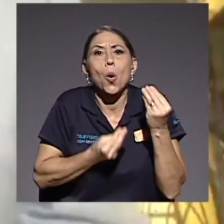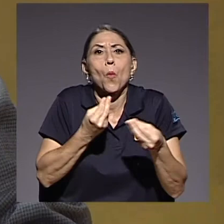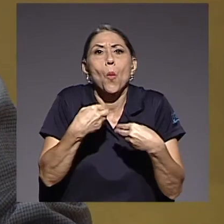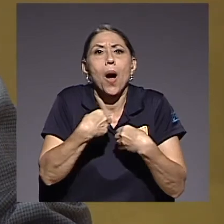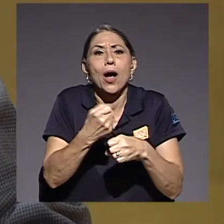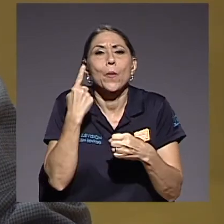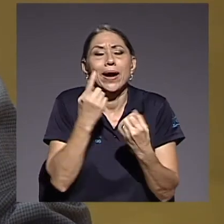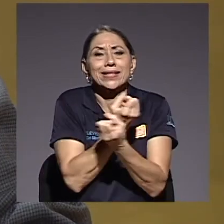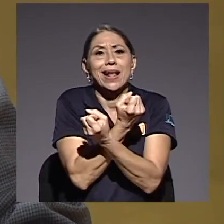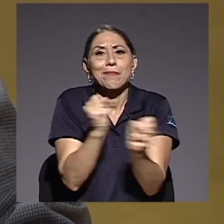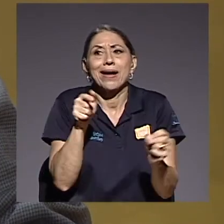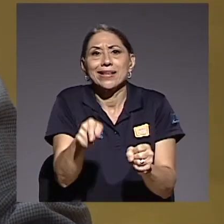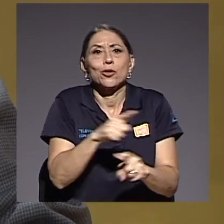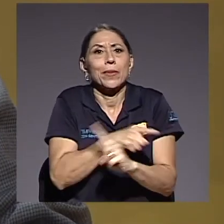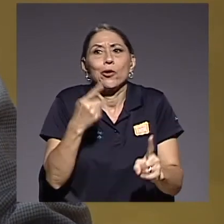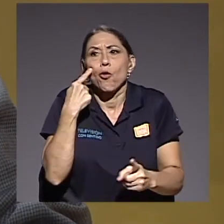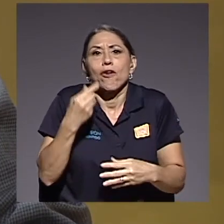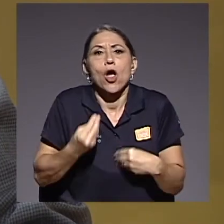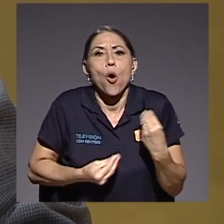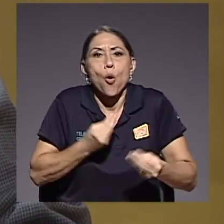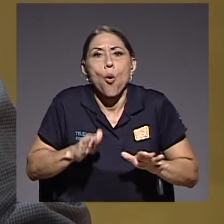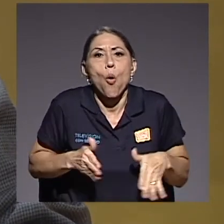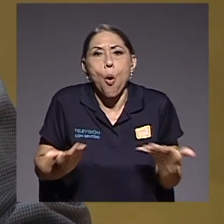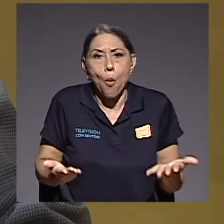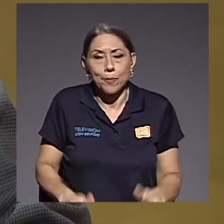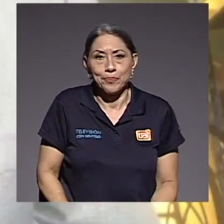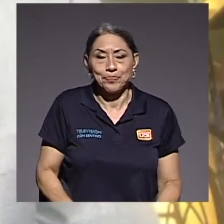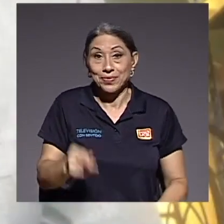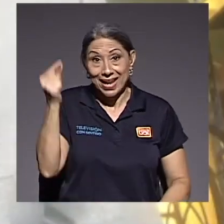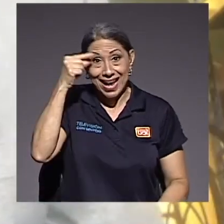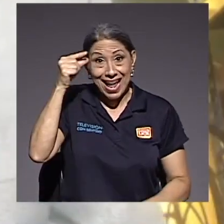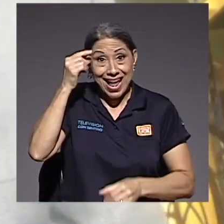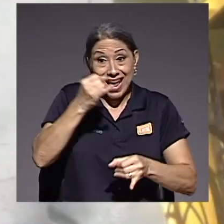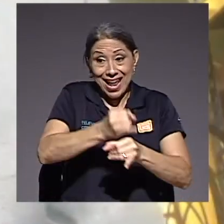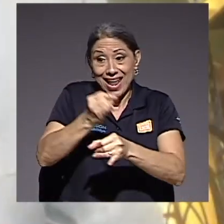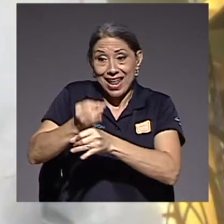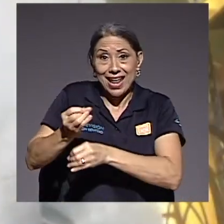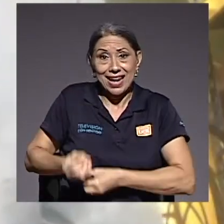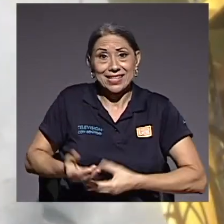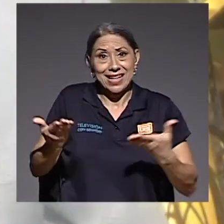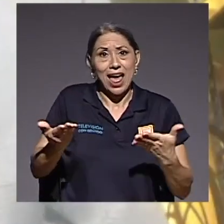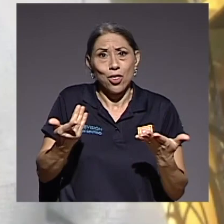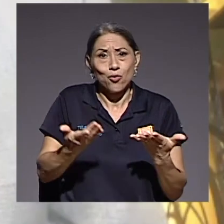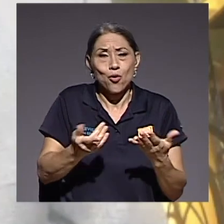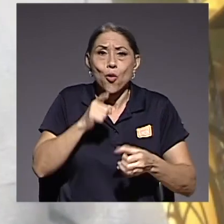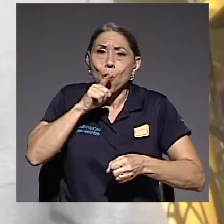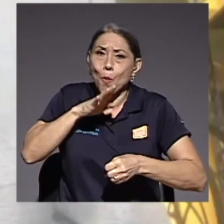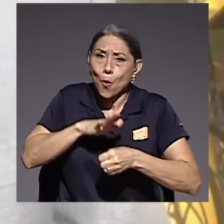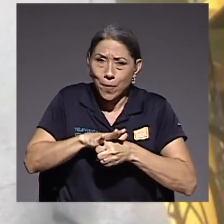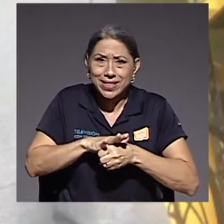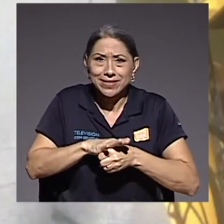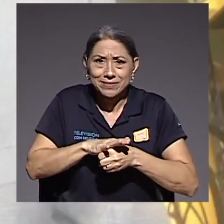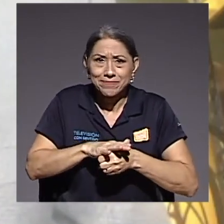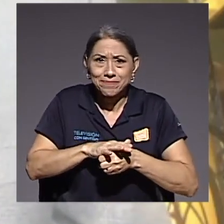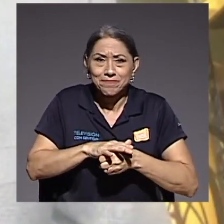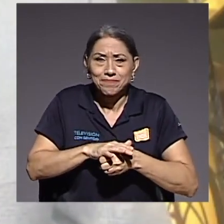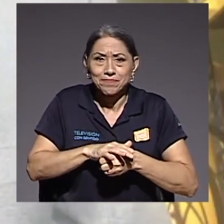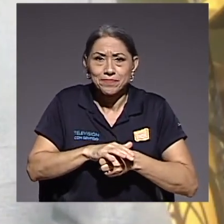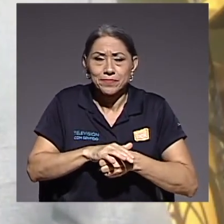veo. Resulta ser que comprometen al Estado yo prefiero ir al máximo, a